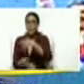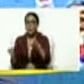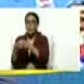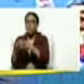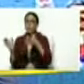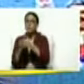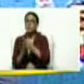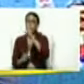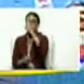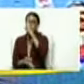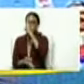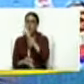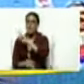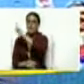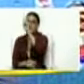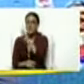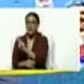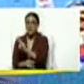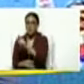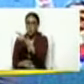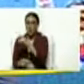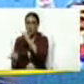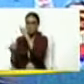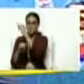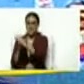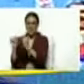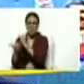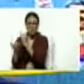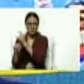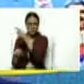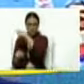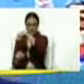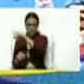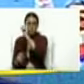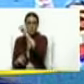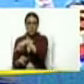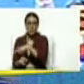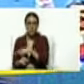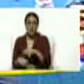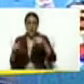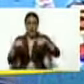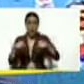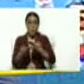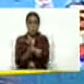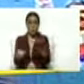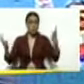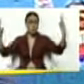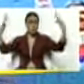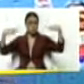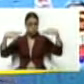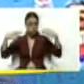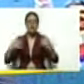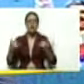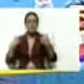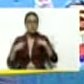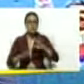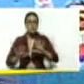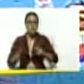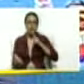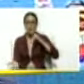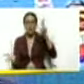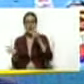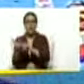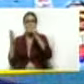Entonces procedo en este momento, están conectados, me está escuchando, a liberar los recursos para su